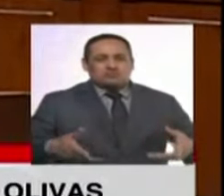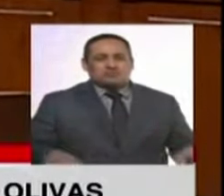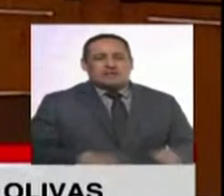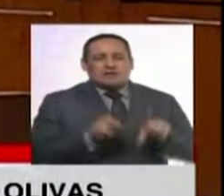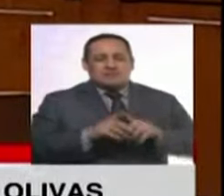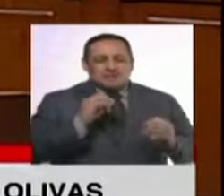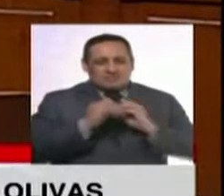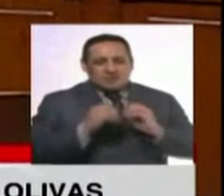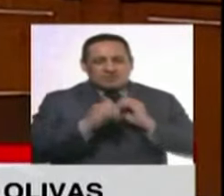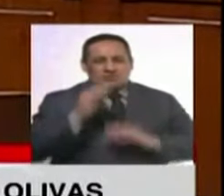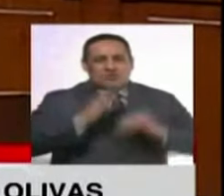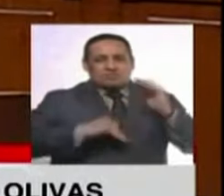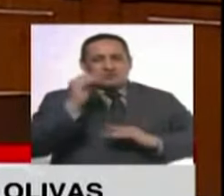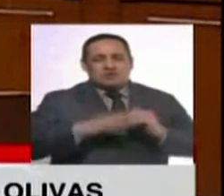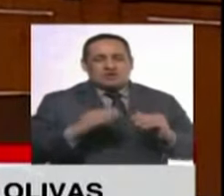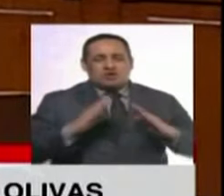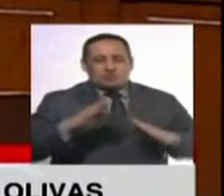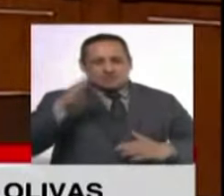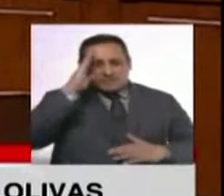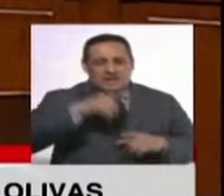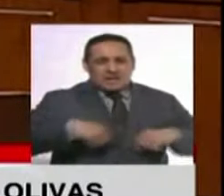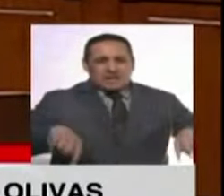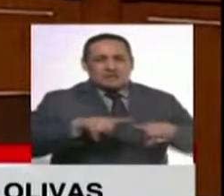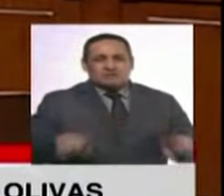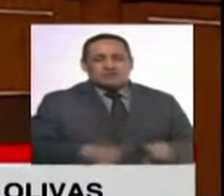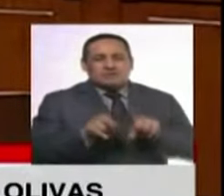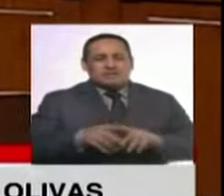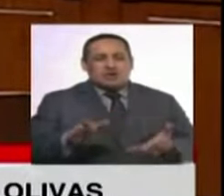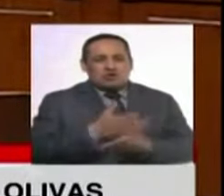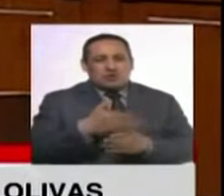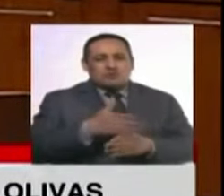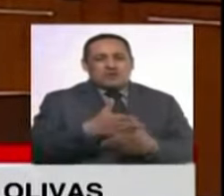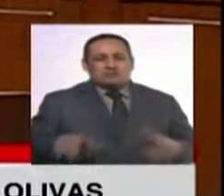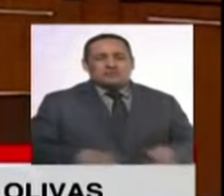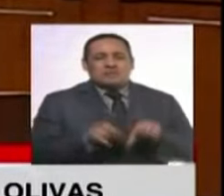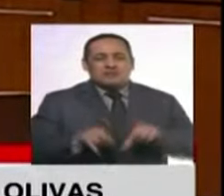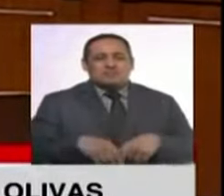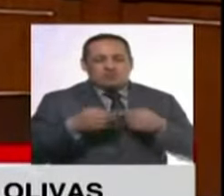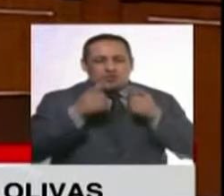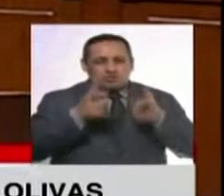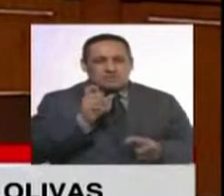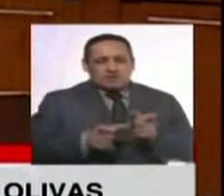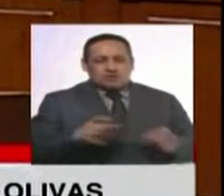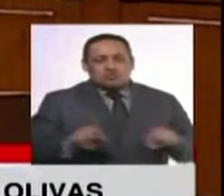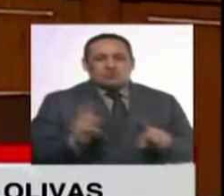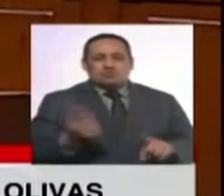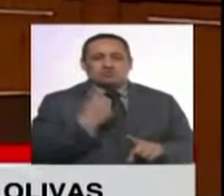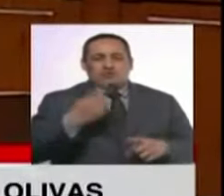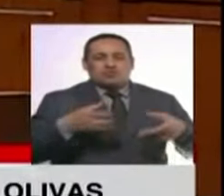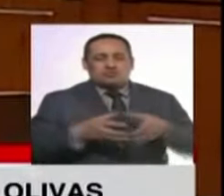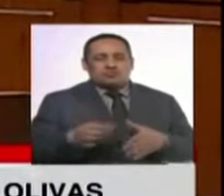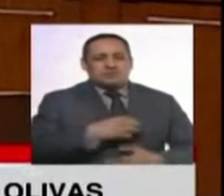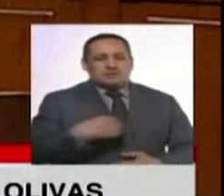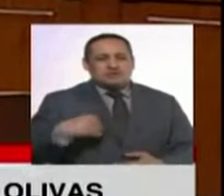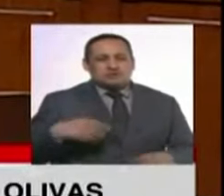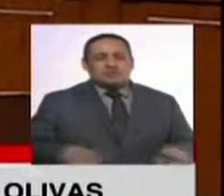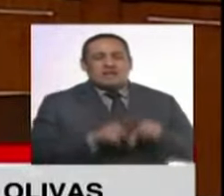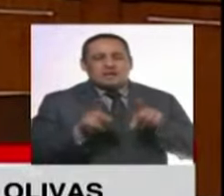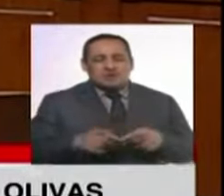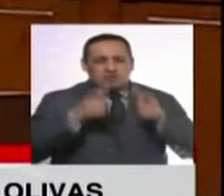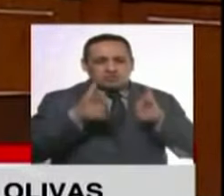reparando la infraestructura de la comisarías Ellos están colaborando porque la Seguridad Ciudadana no solamente del ejecutivo del gobierno también